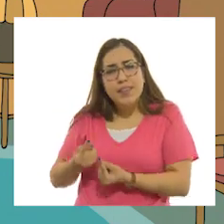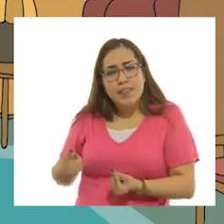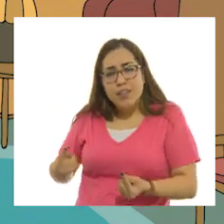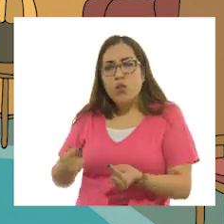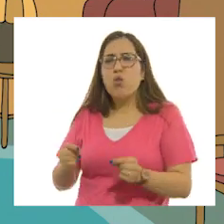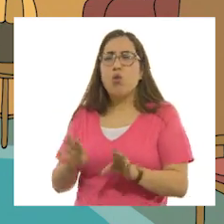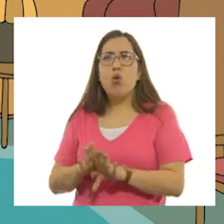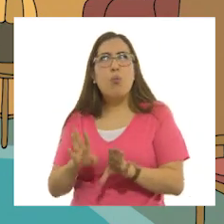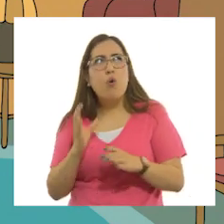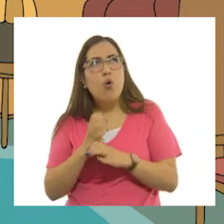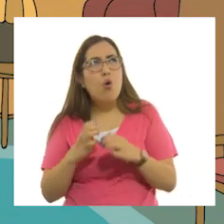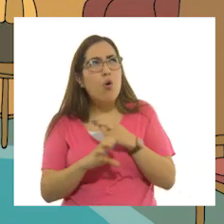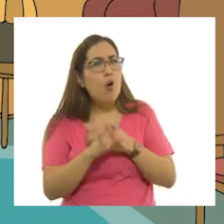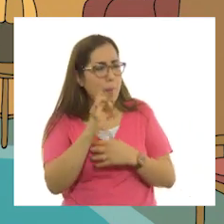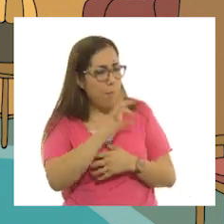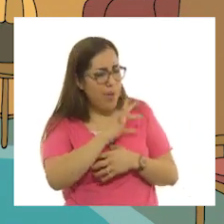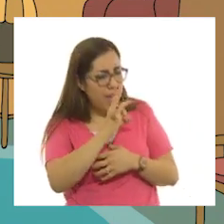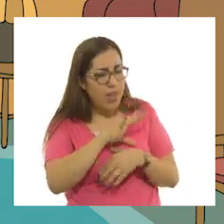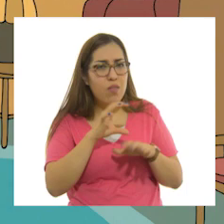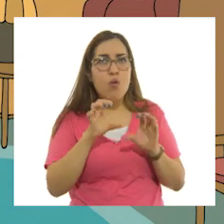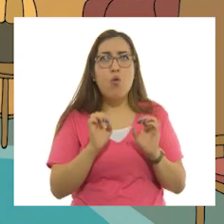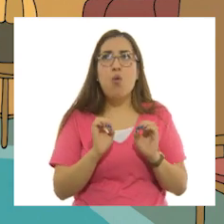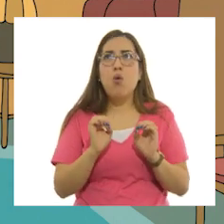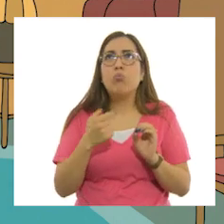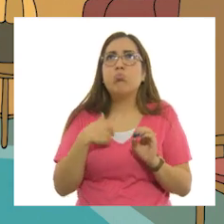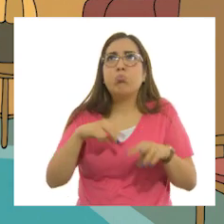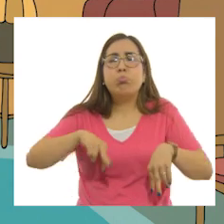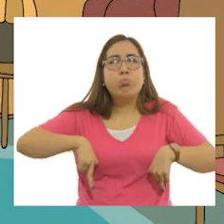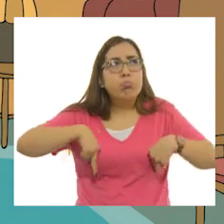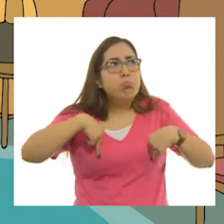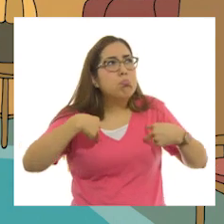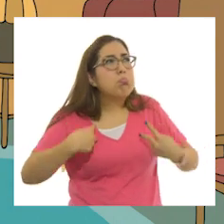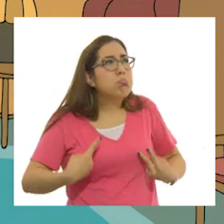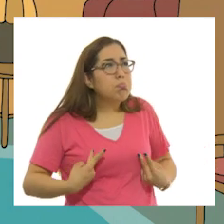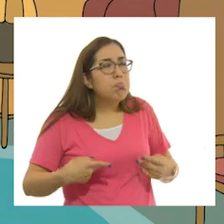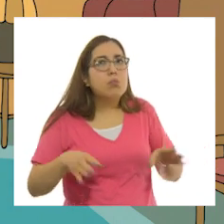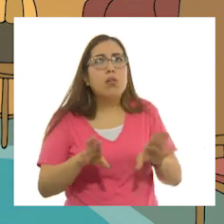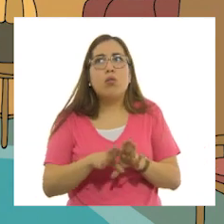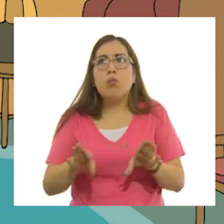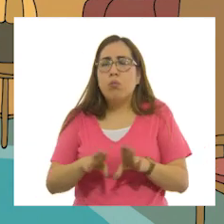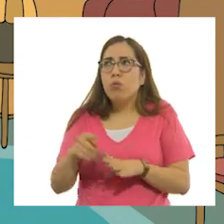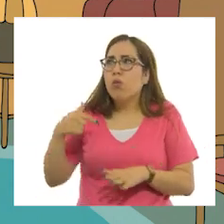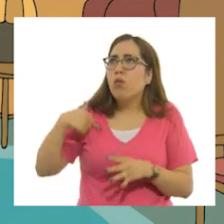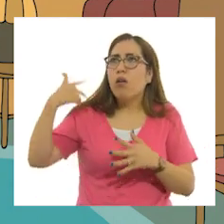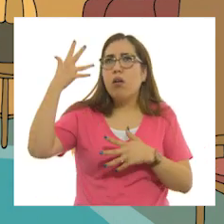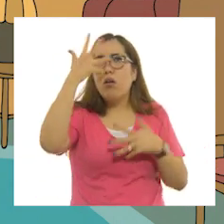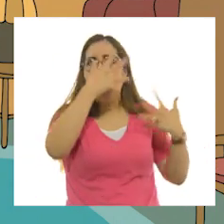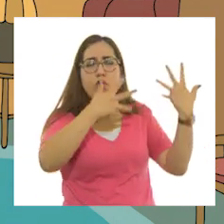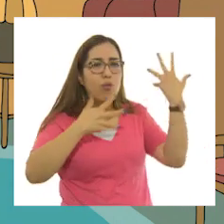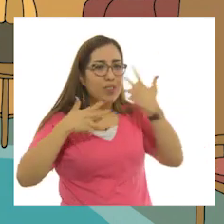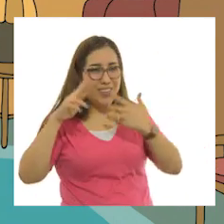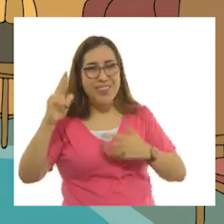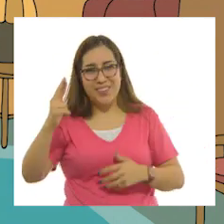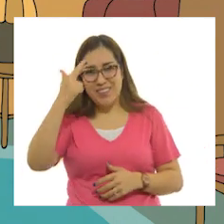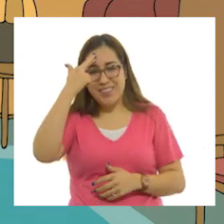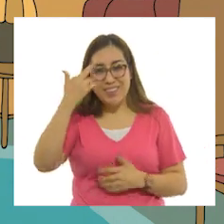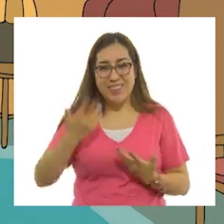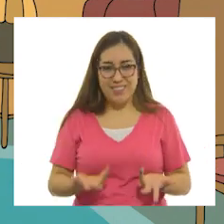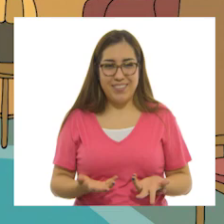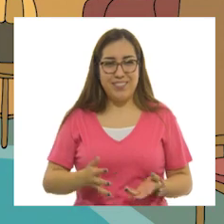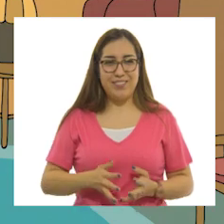situaciones en las que nos sentimos profundamente individuos vulnerables confusos pues resulta que cuando